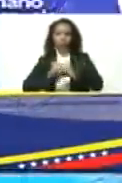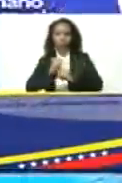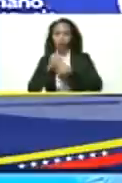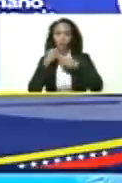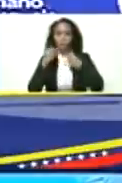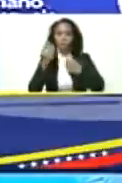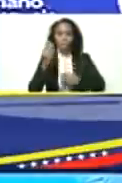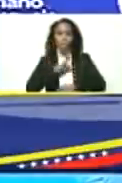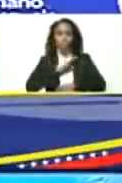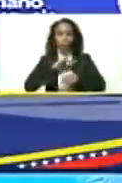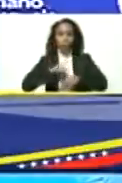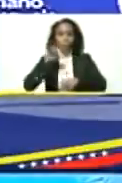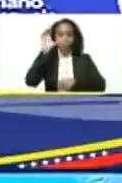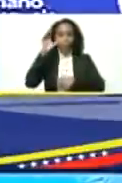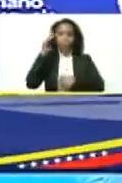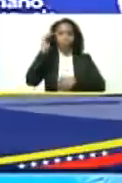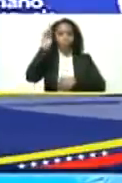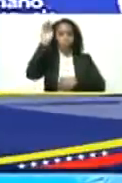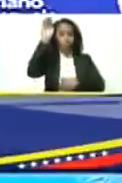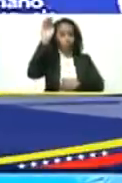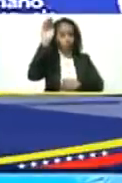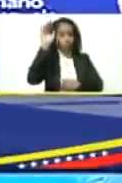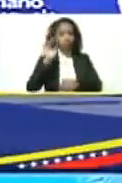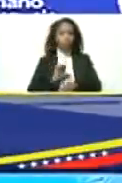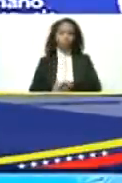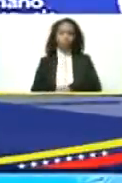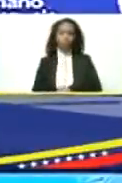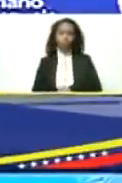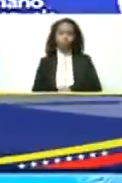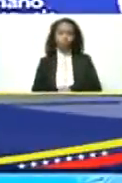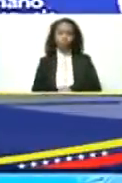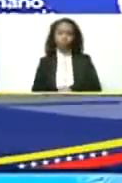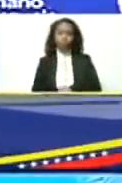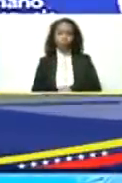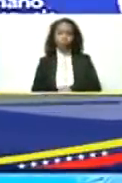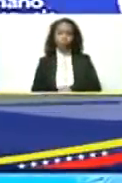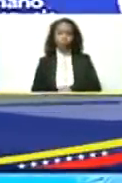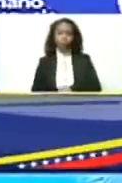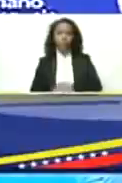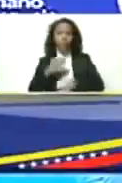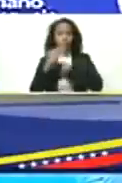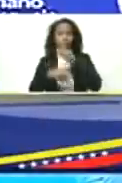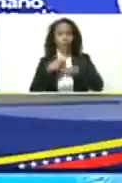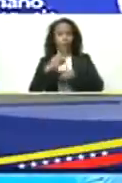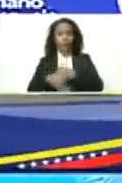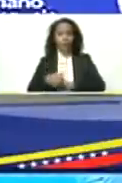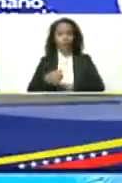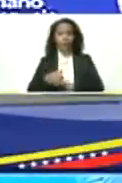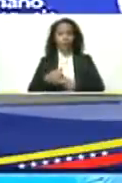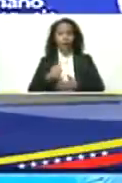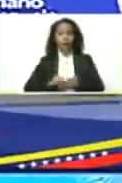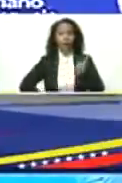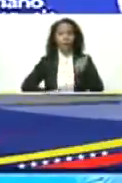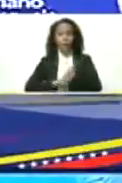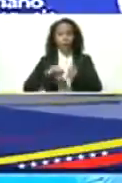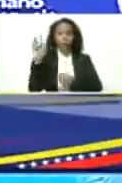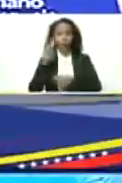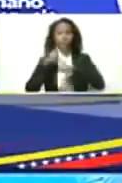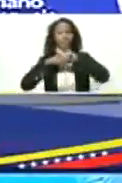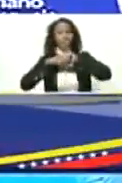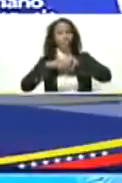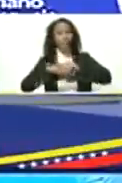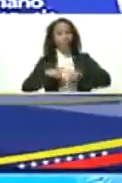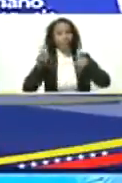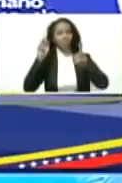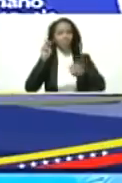país en los años que están por venir y darle un sustento a Venezuela distinto al